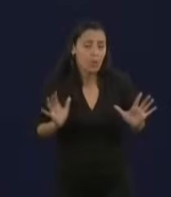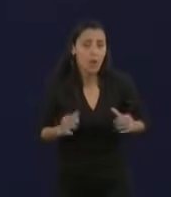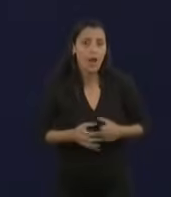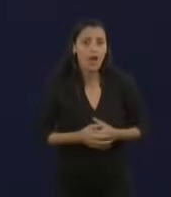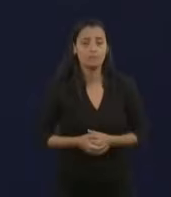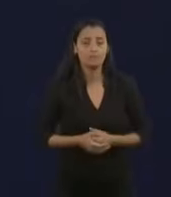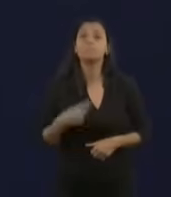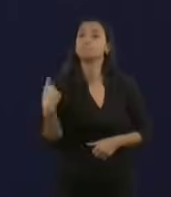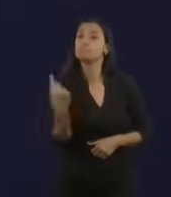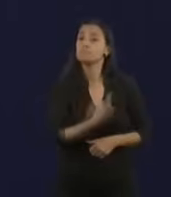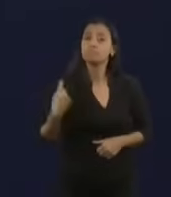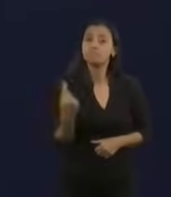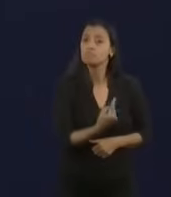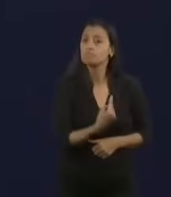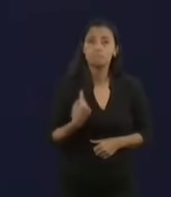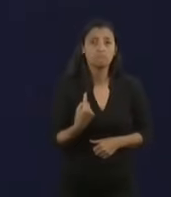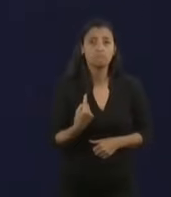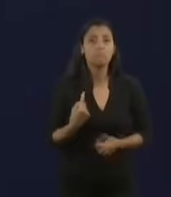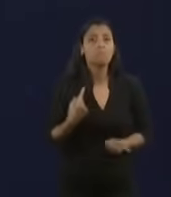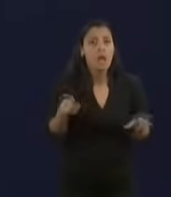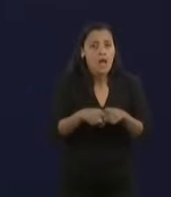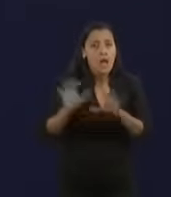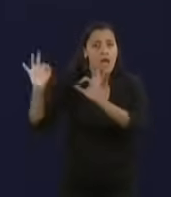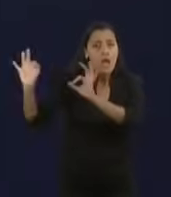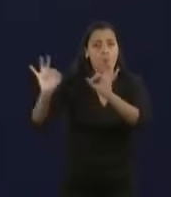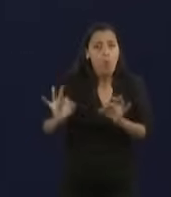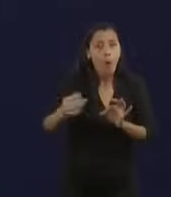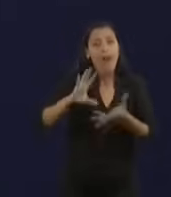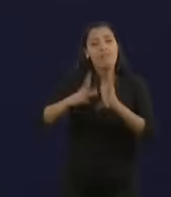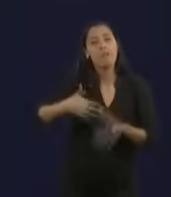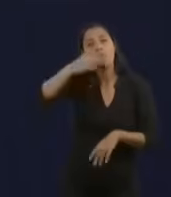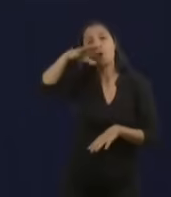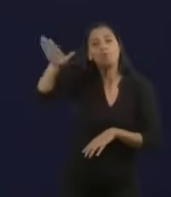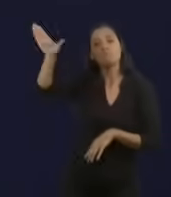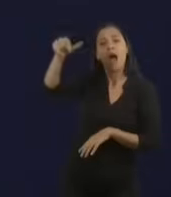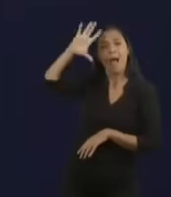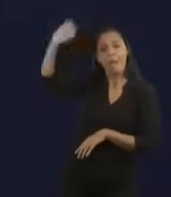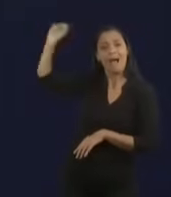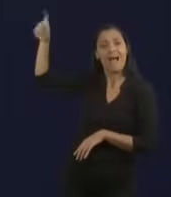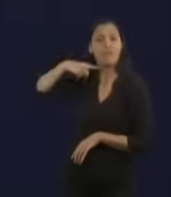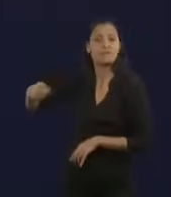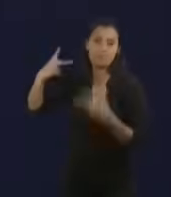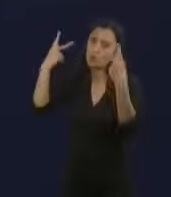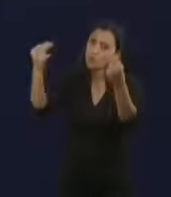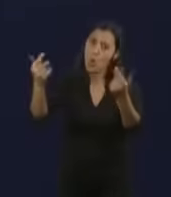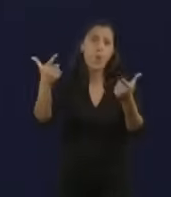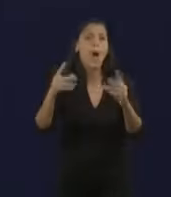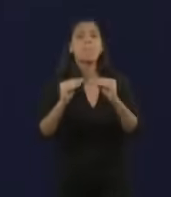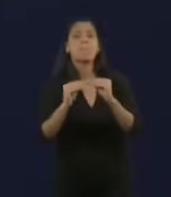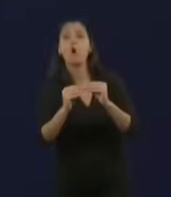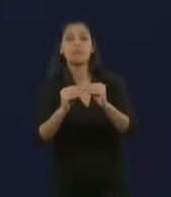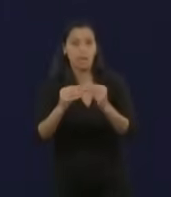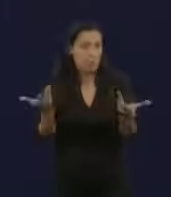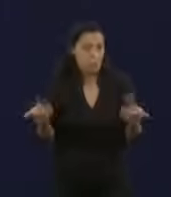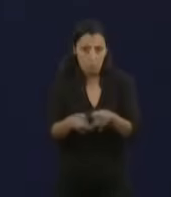eh nosotros no vamos a retirar no vamos a retirar a nuestro embajador No hay ninguna razón para hacerlo